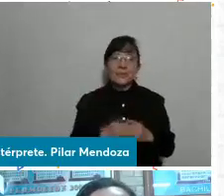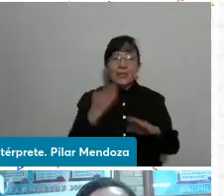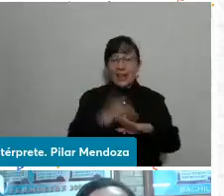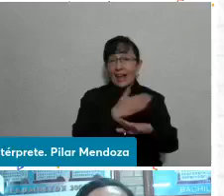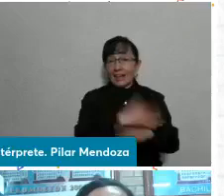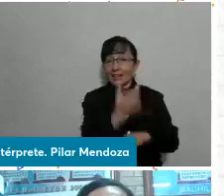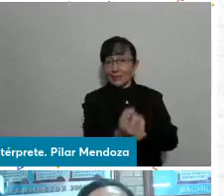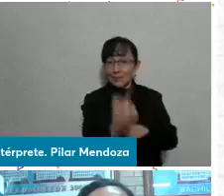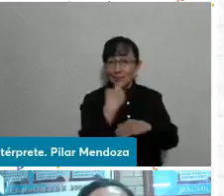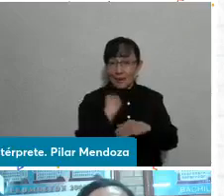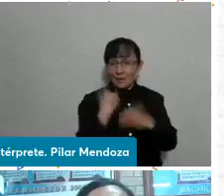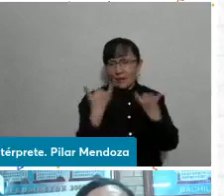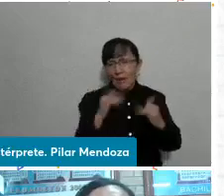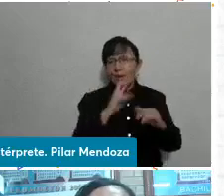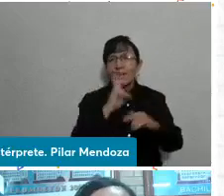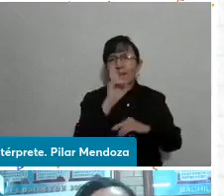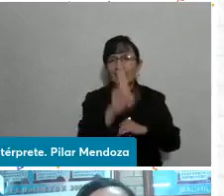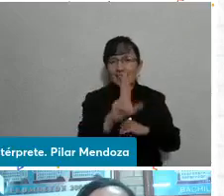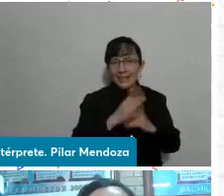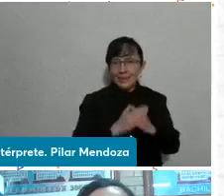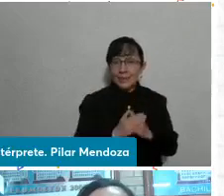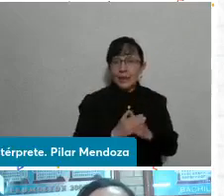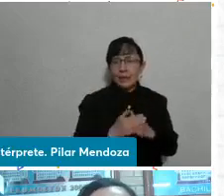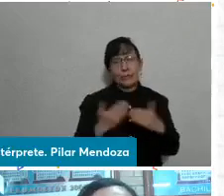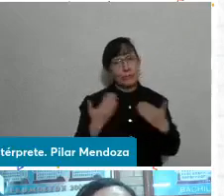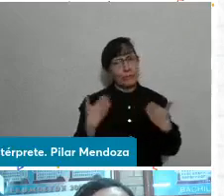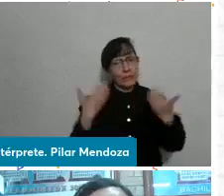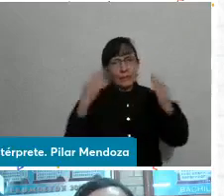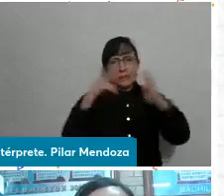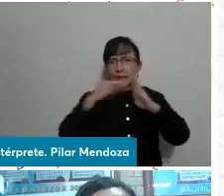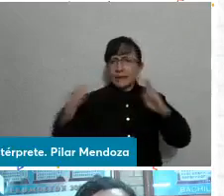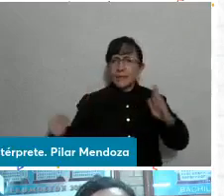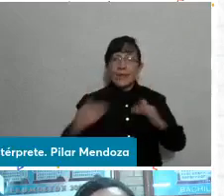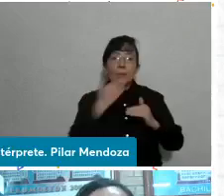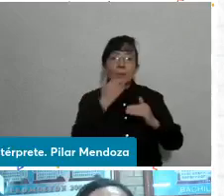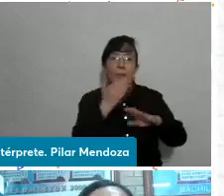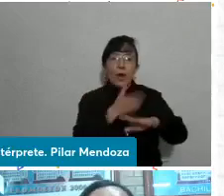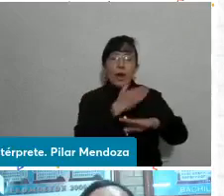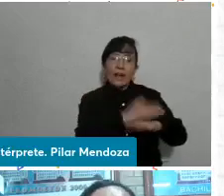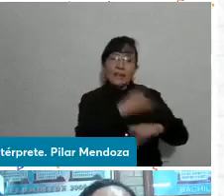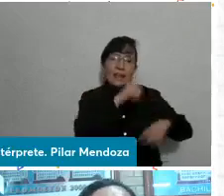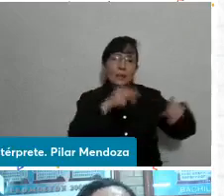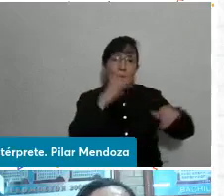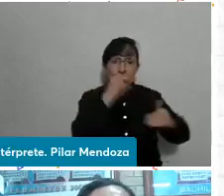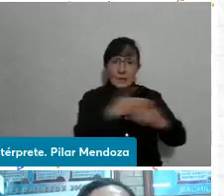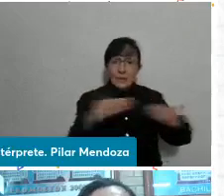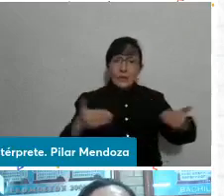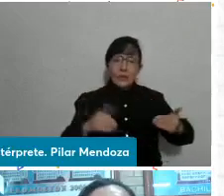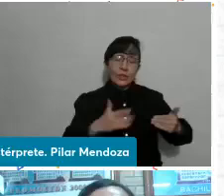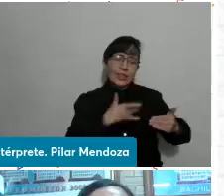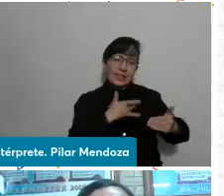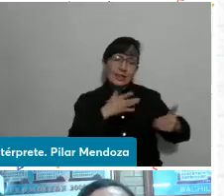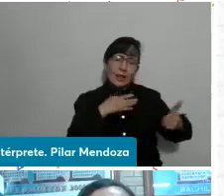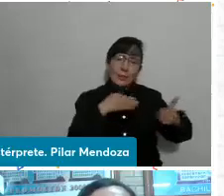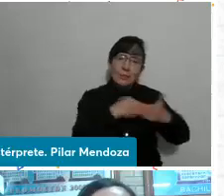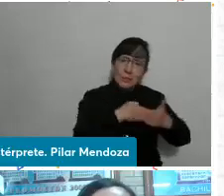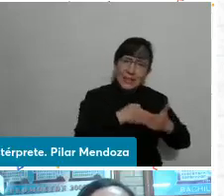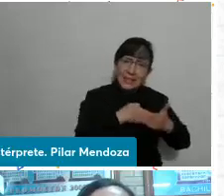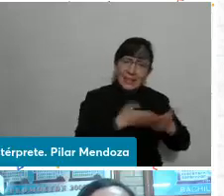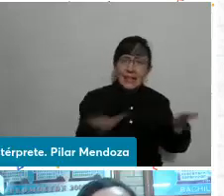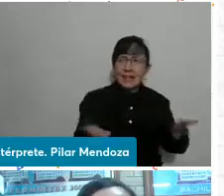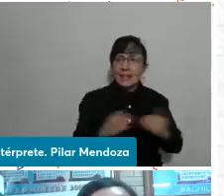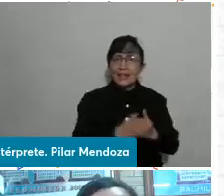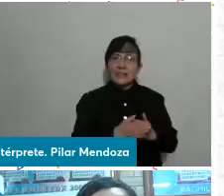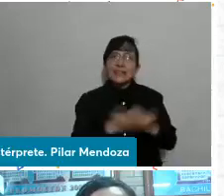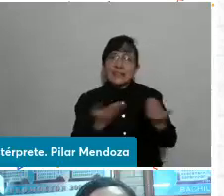a la pregunta, ha contribuido en la eliminación de barreras, tanto actitudinales como de imaginarios frente a la población